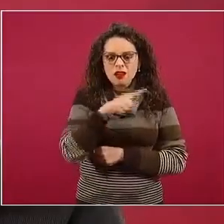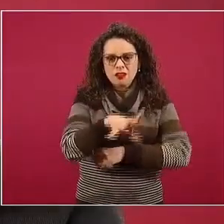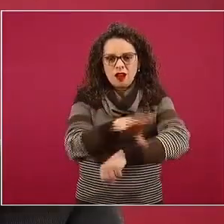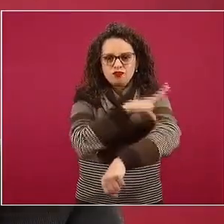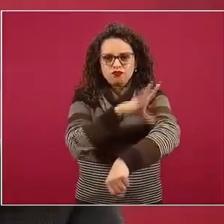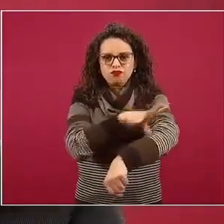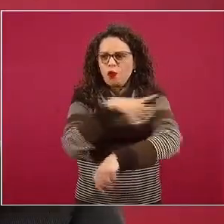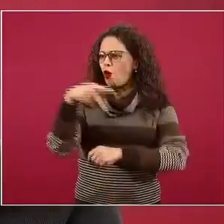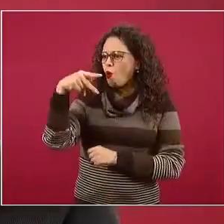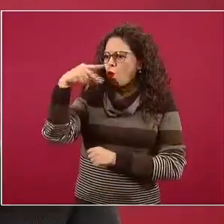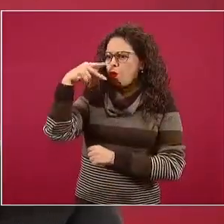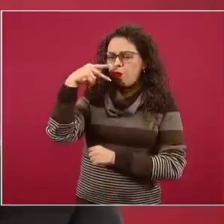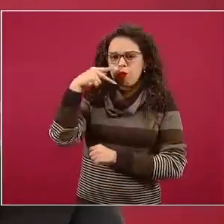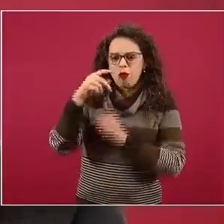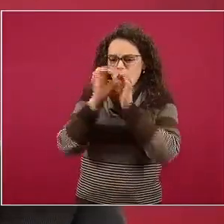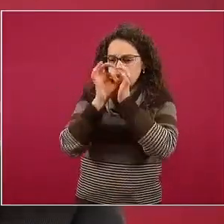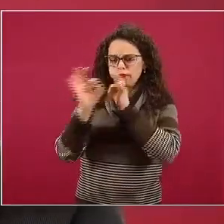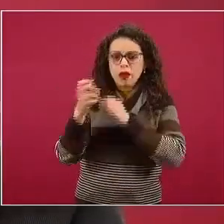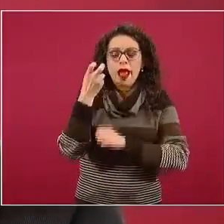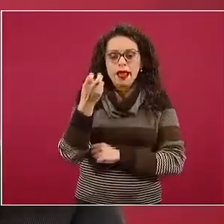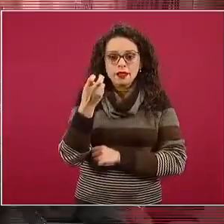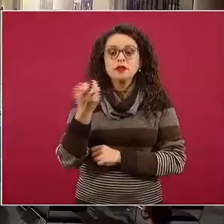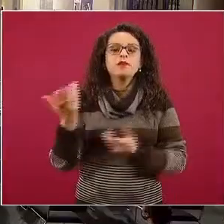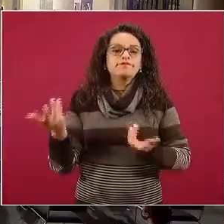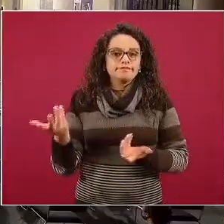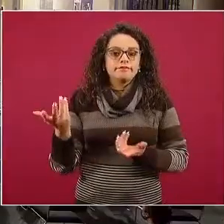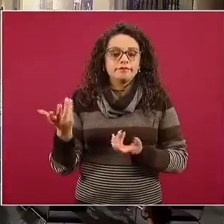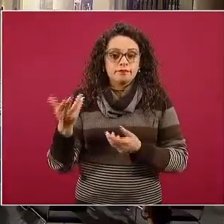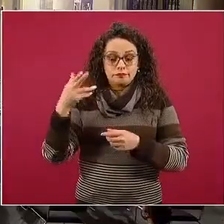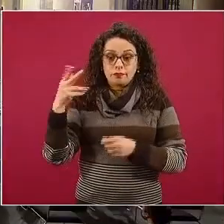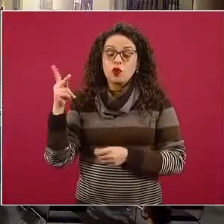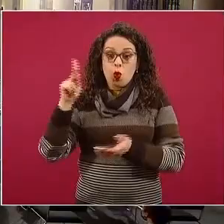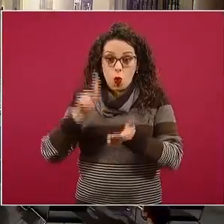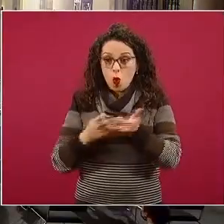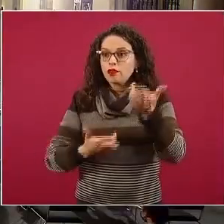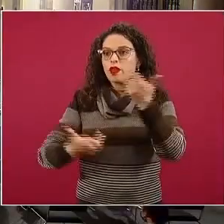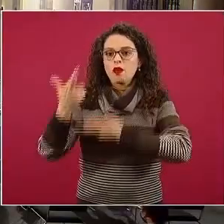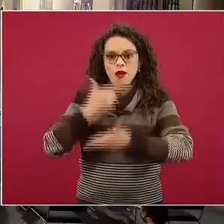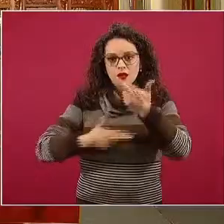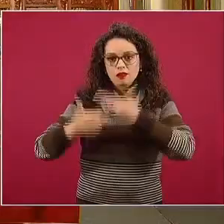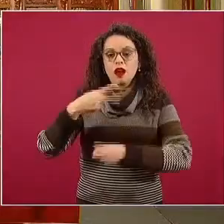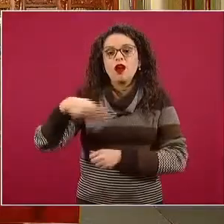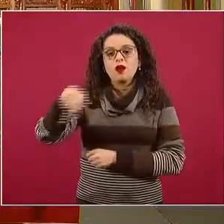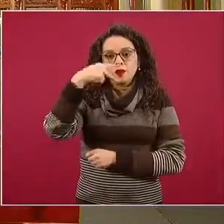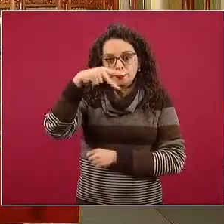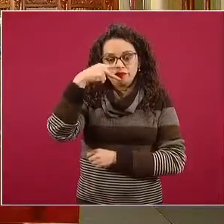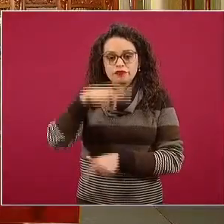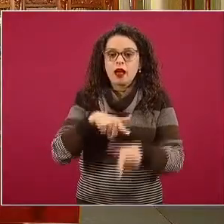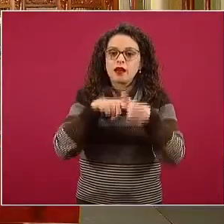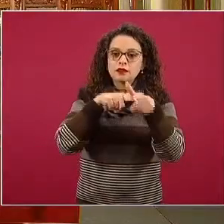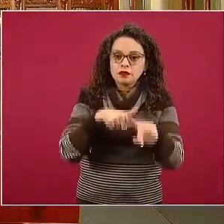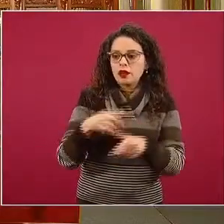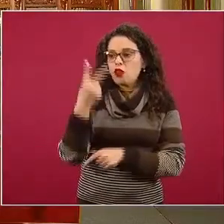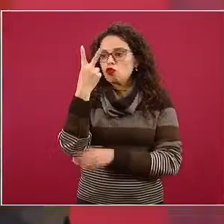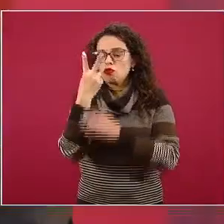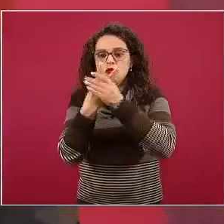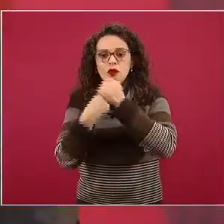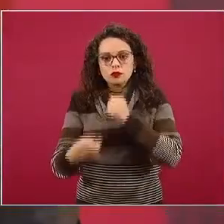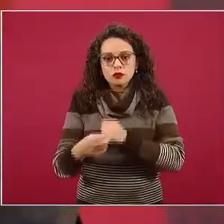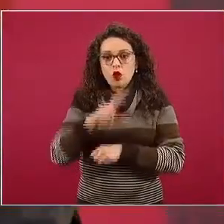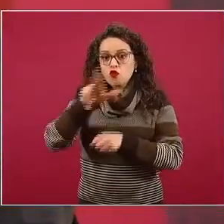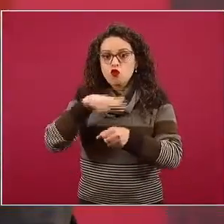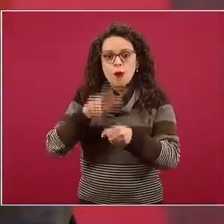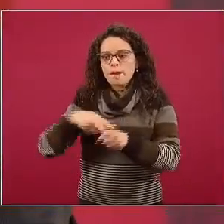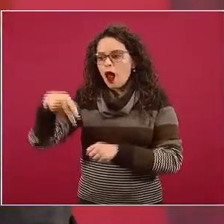electrónico, termina regresando a su hábito de fumar y se mantiene en el vapeo y en el tabaquismo. Y